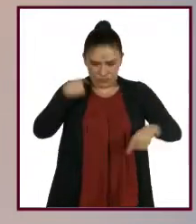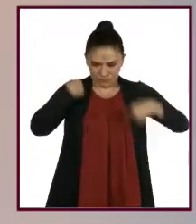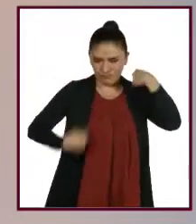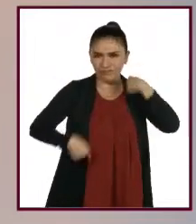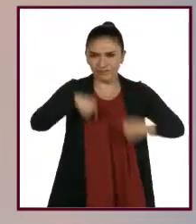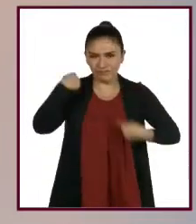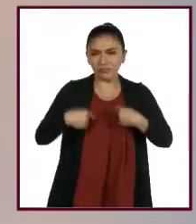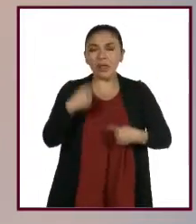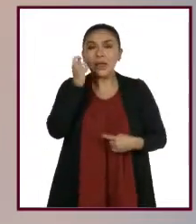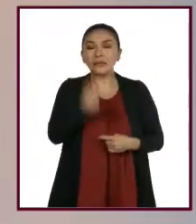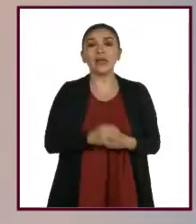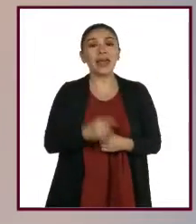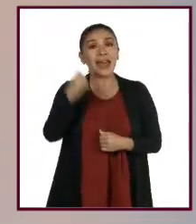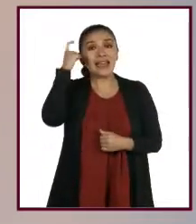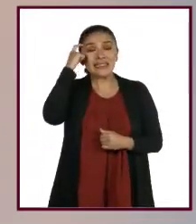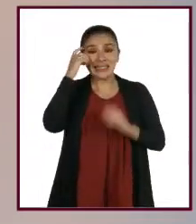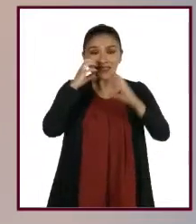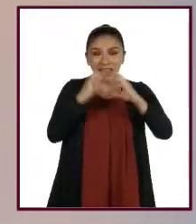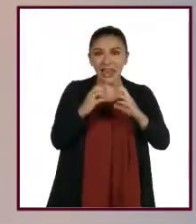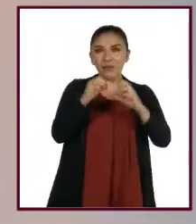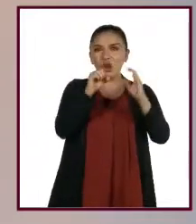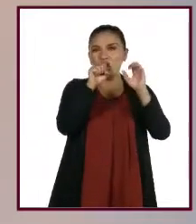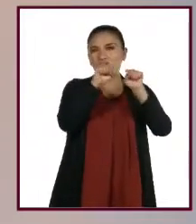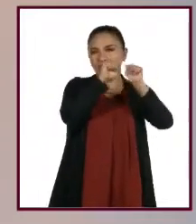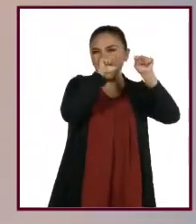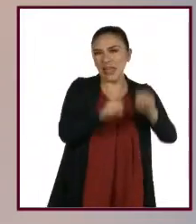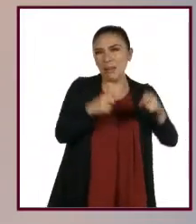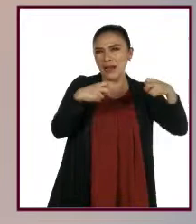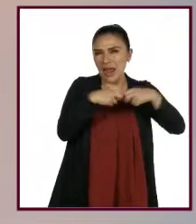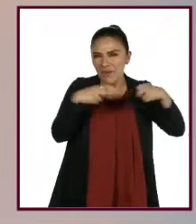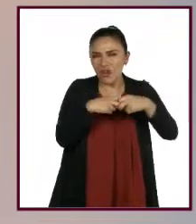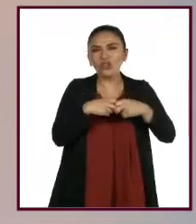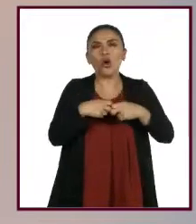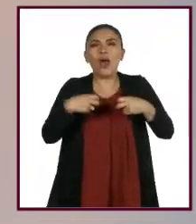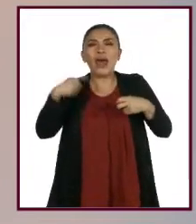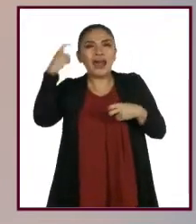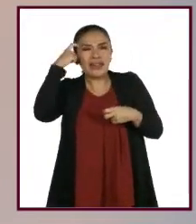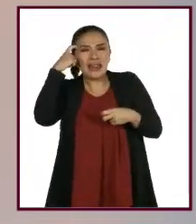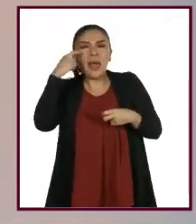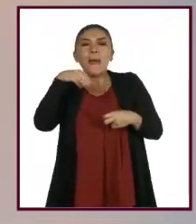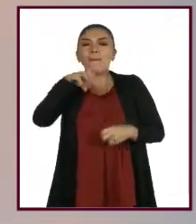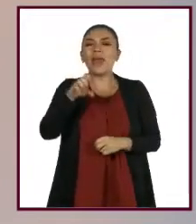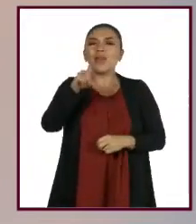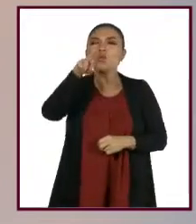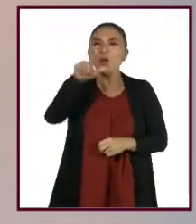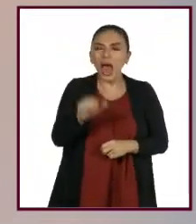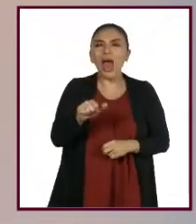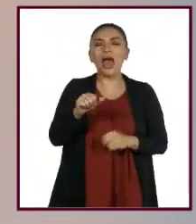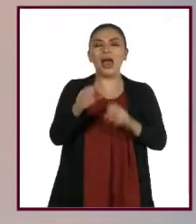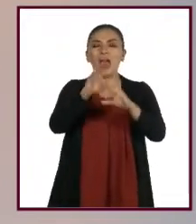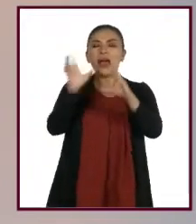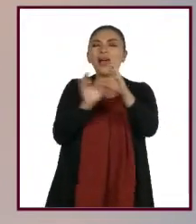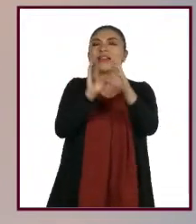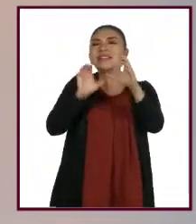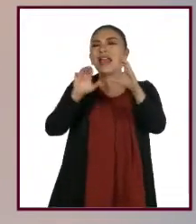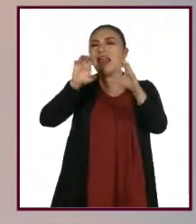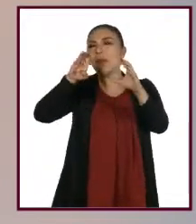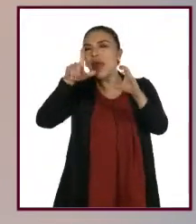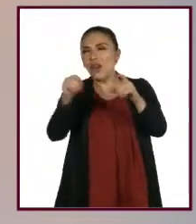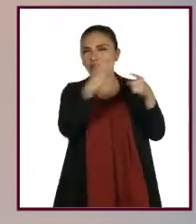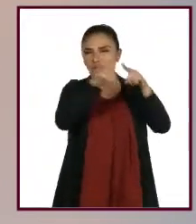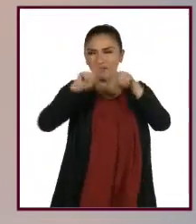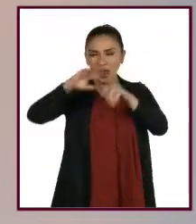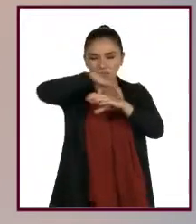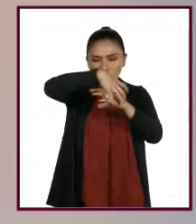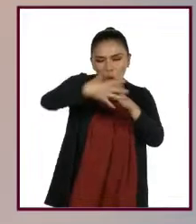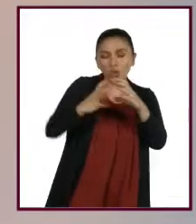organismo, todo el cerebro, todo el sistema nervioso central, desde los nervios, la médula, hasta propiamente el cerebelo, cerebro, están